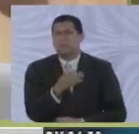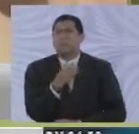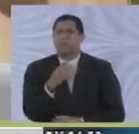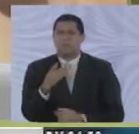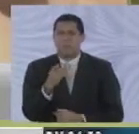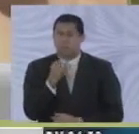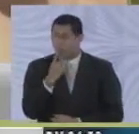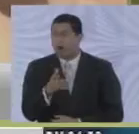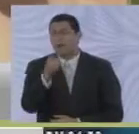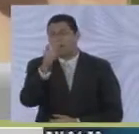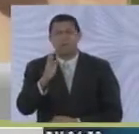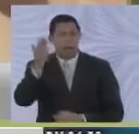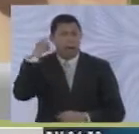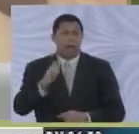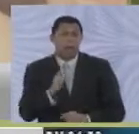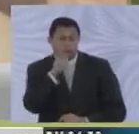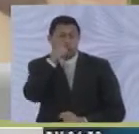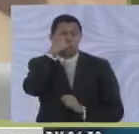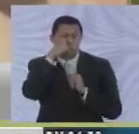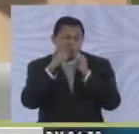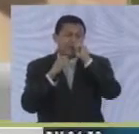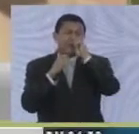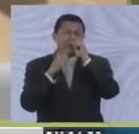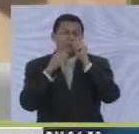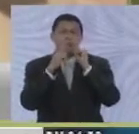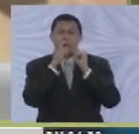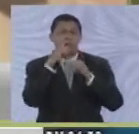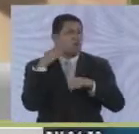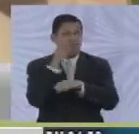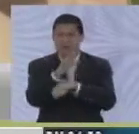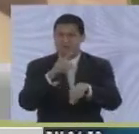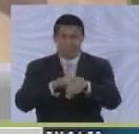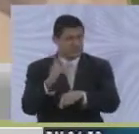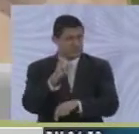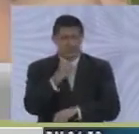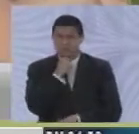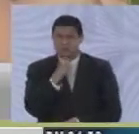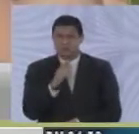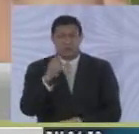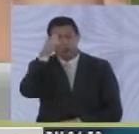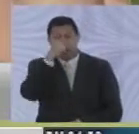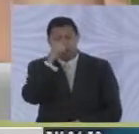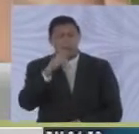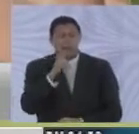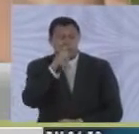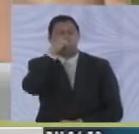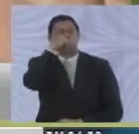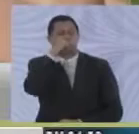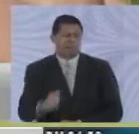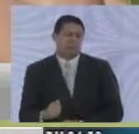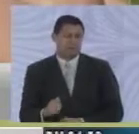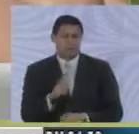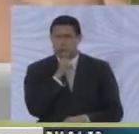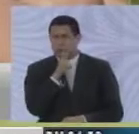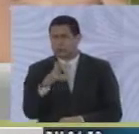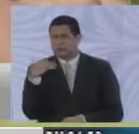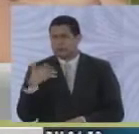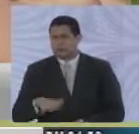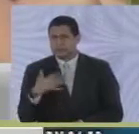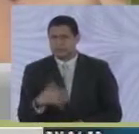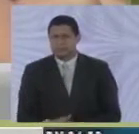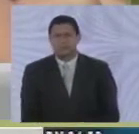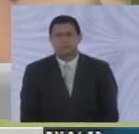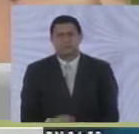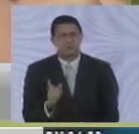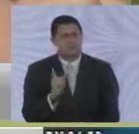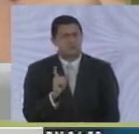espectacularmente bueno para el paciente, porque una de las razones por la que el paciente no consulta es porque si me operan me ponen tapones y es horrible tanto tenerlos como extraerlos,